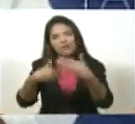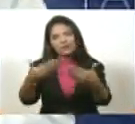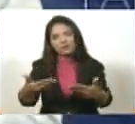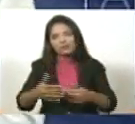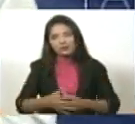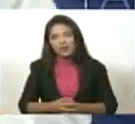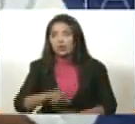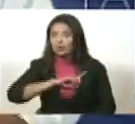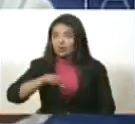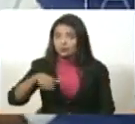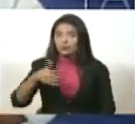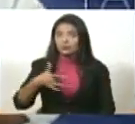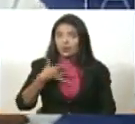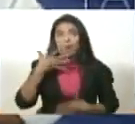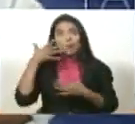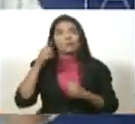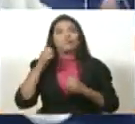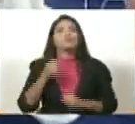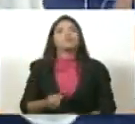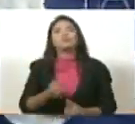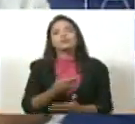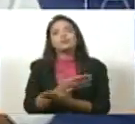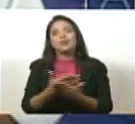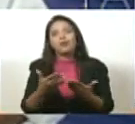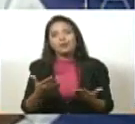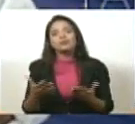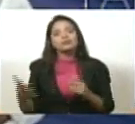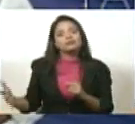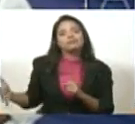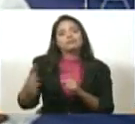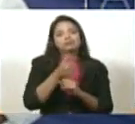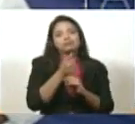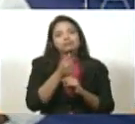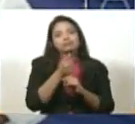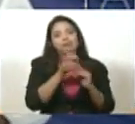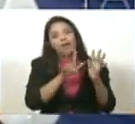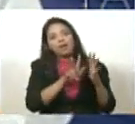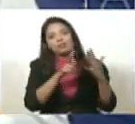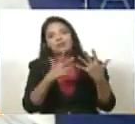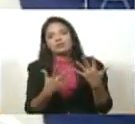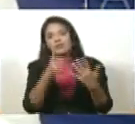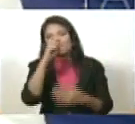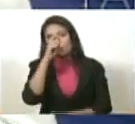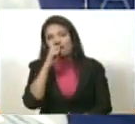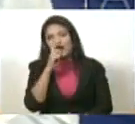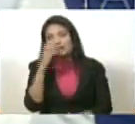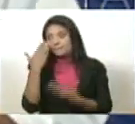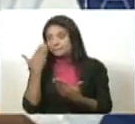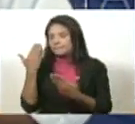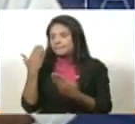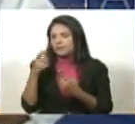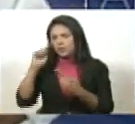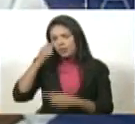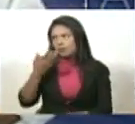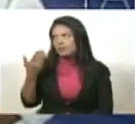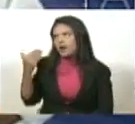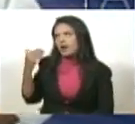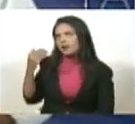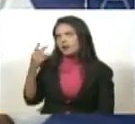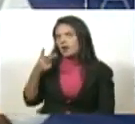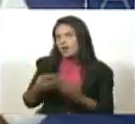Nosotros nos sentimos muy orgullosos y orgullosas de lo que hemos logrado en estos 18 años. Cuando vemos hacia atrás y